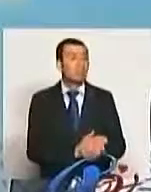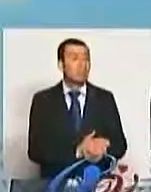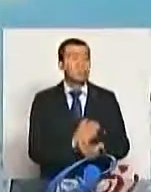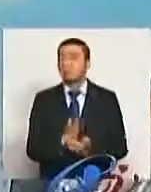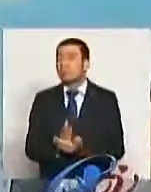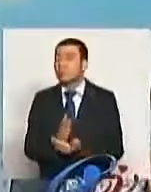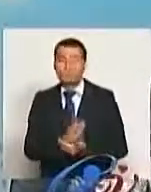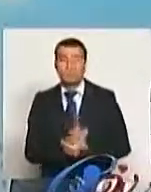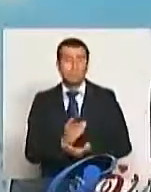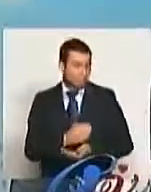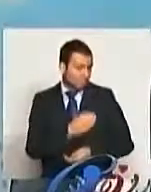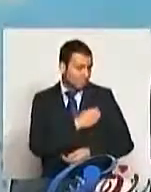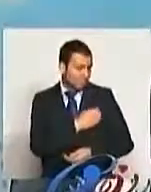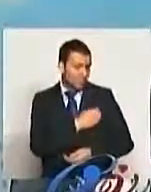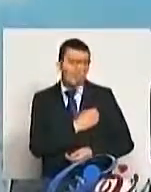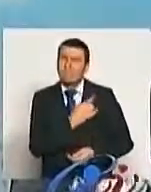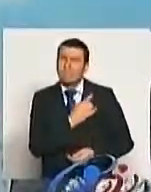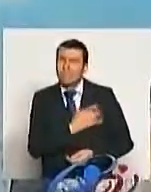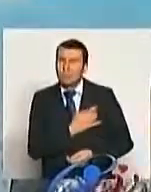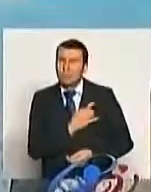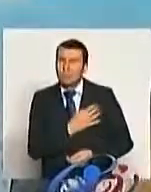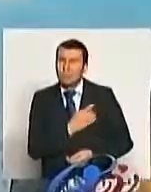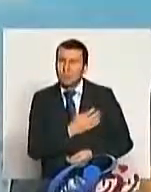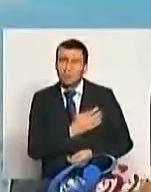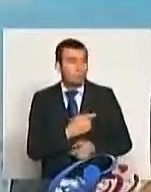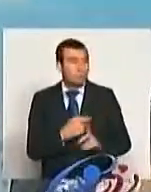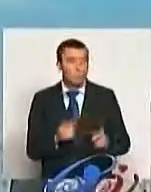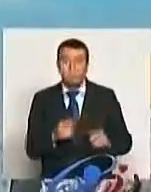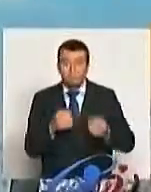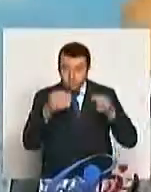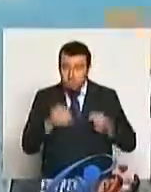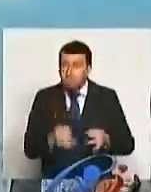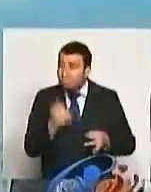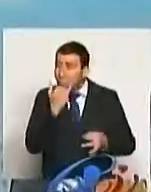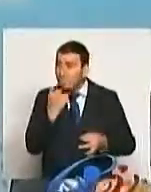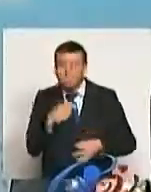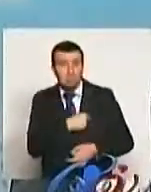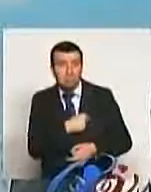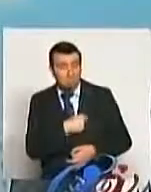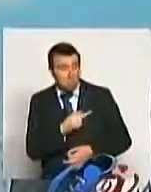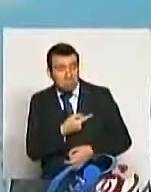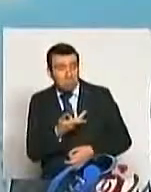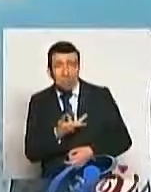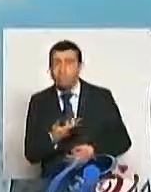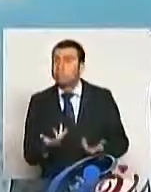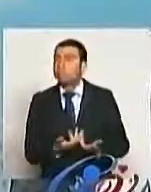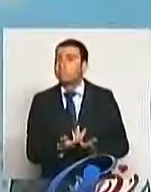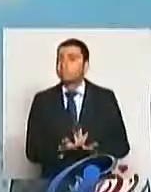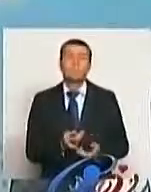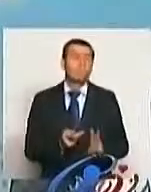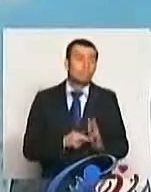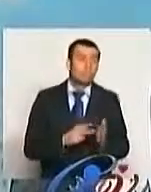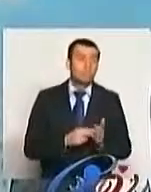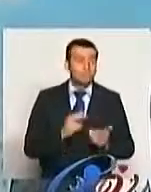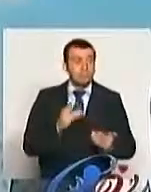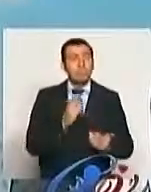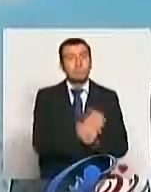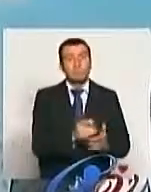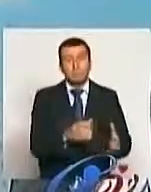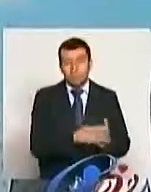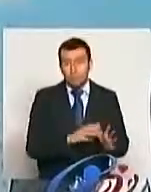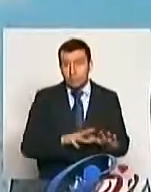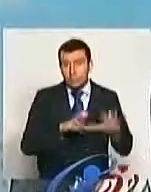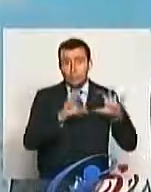su nódulo, le duele, ¿sí? Pero no hay un diagnóstico, por lo tanto no ha sido remitida a oncología o al